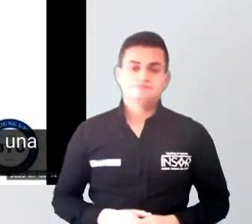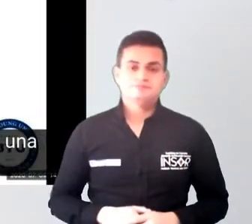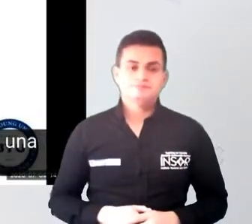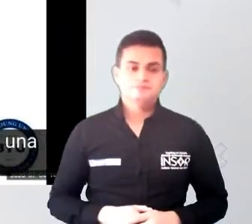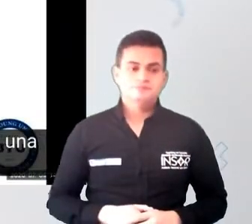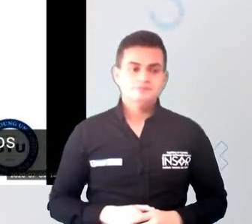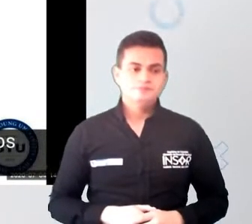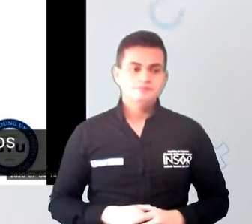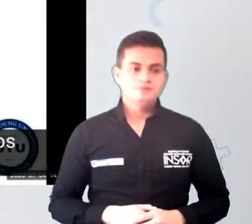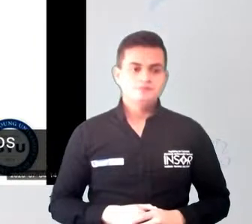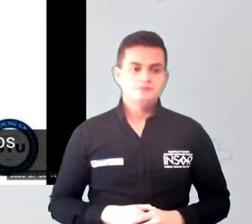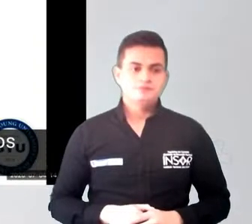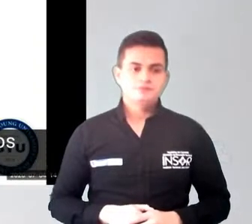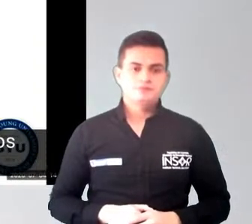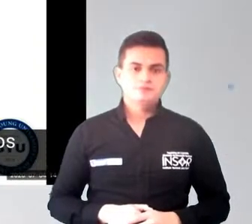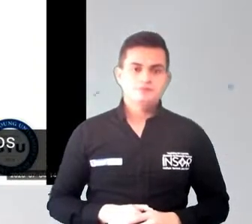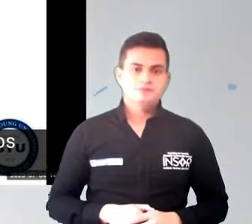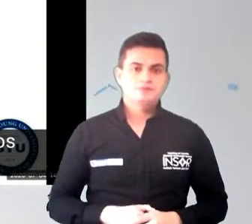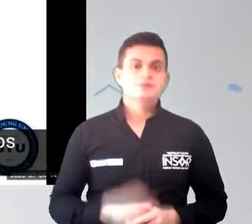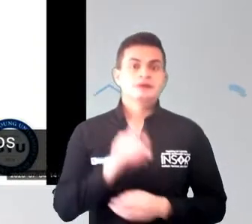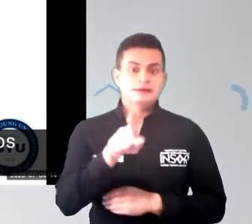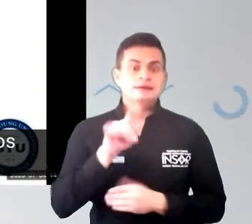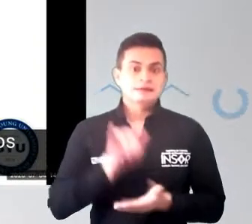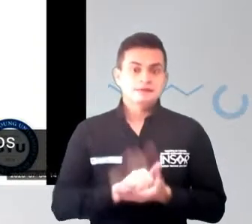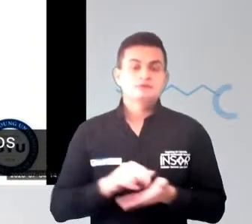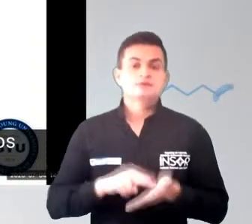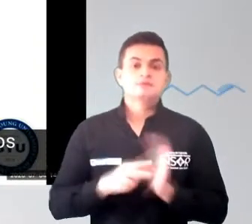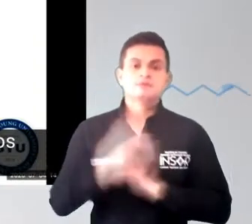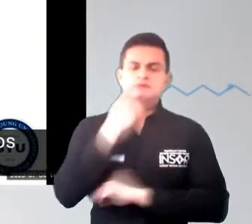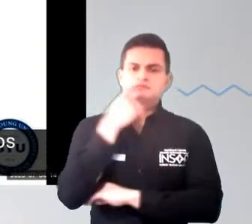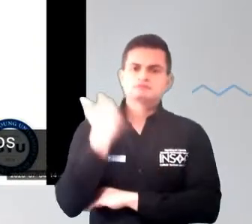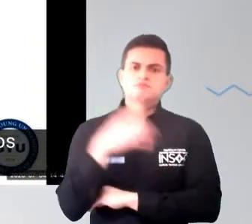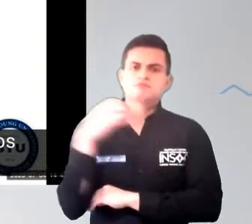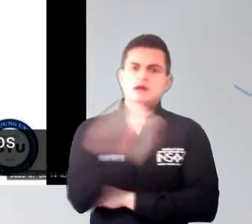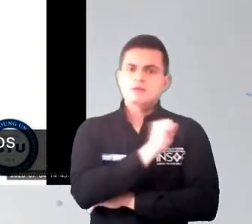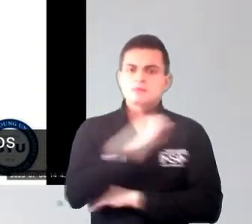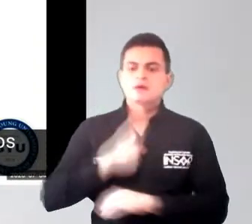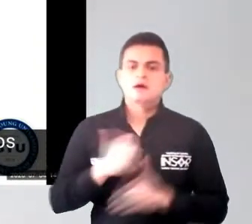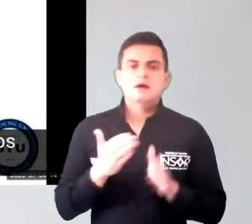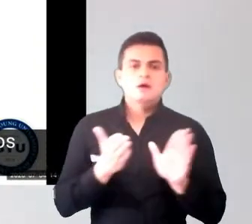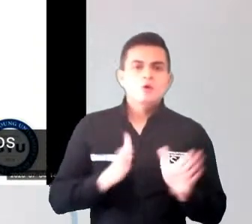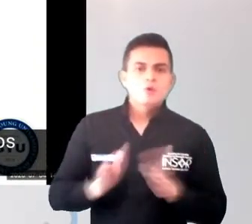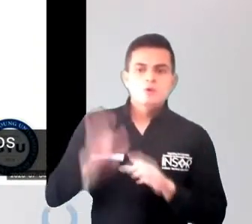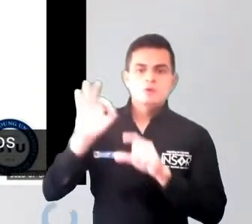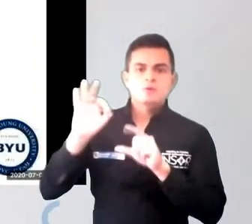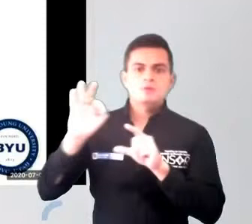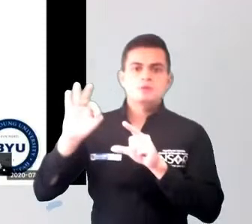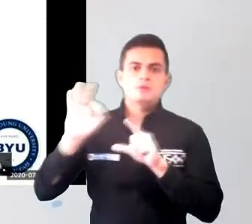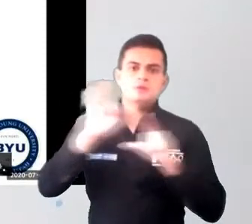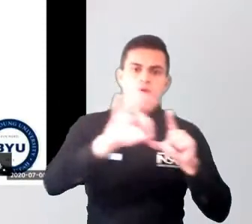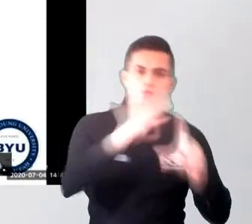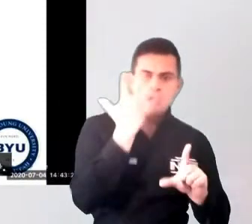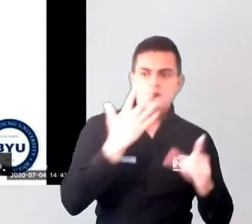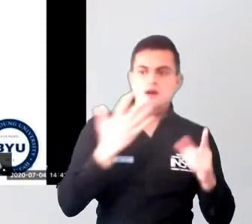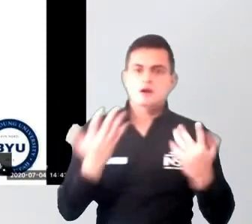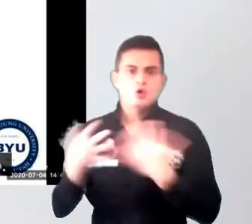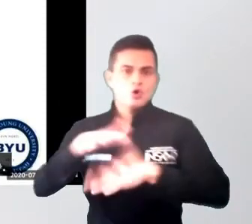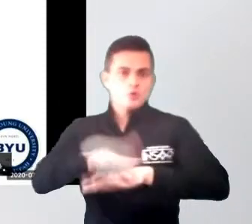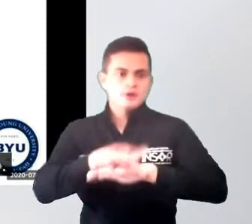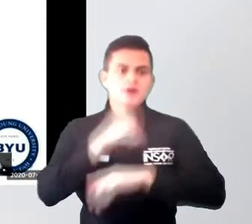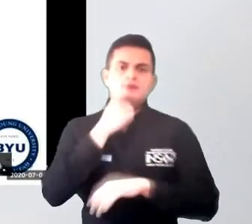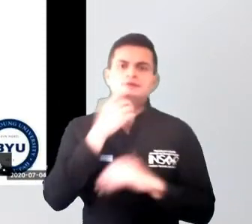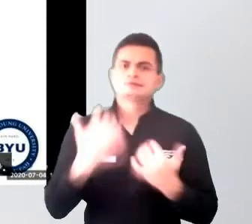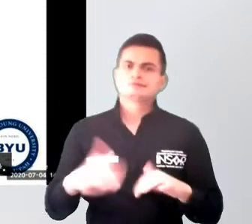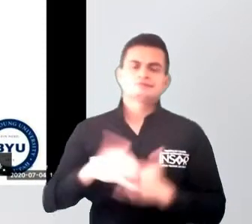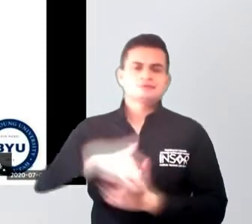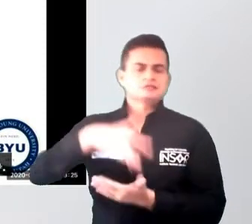Muestra que los cursos en modalidades en línea y combinada pueden tener una participación muy baja,